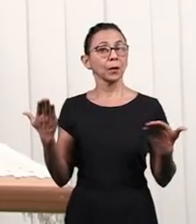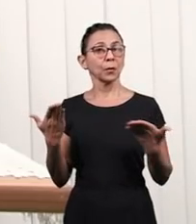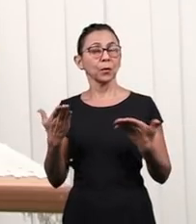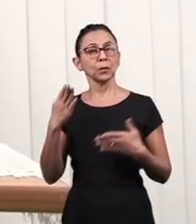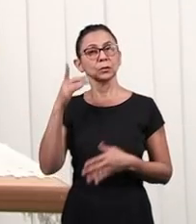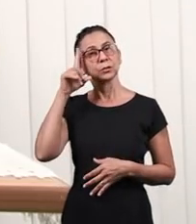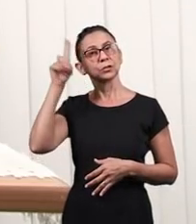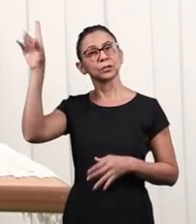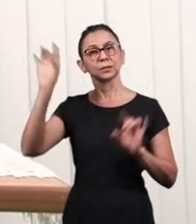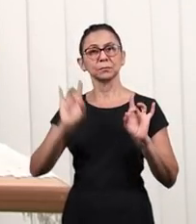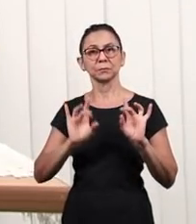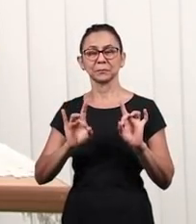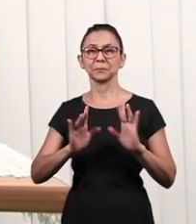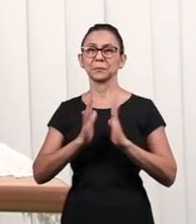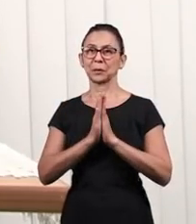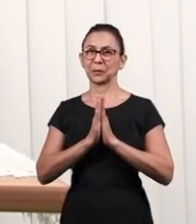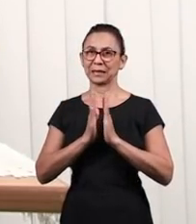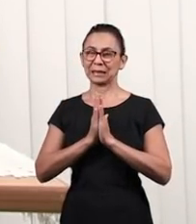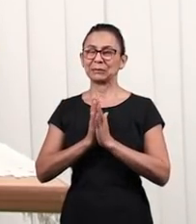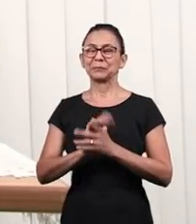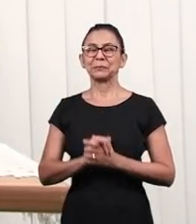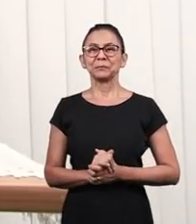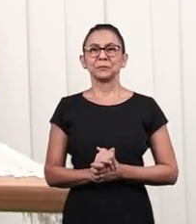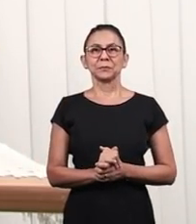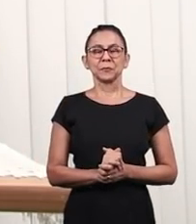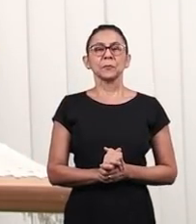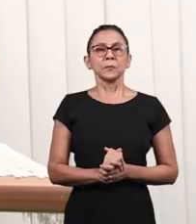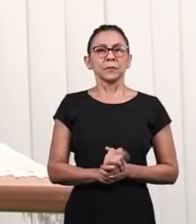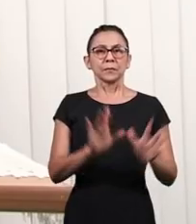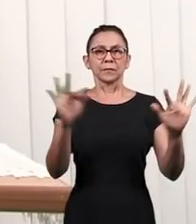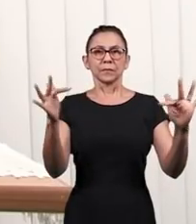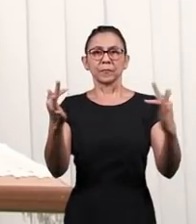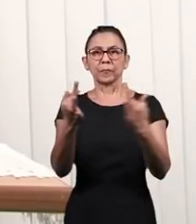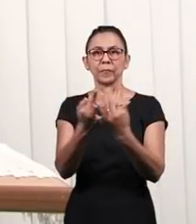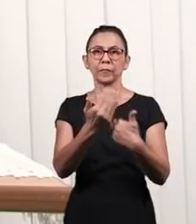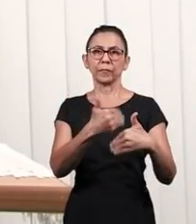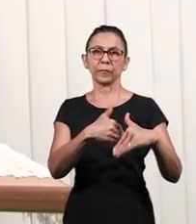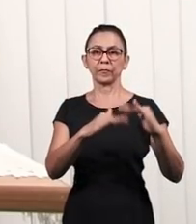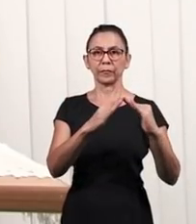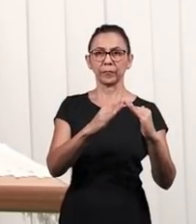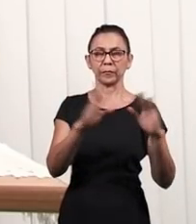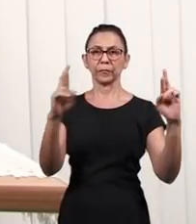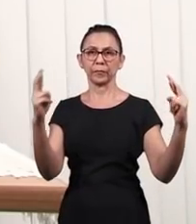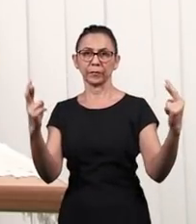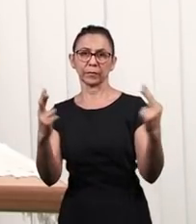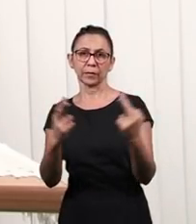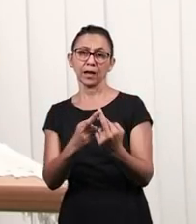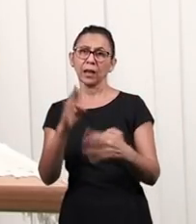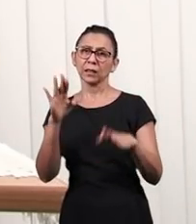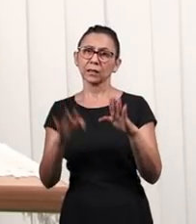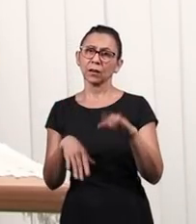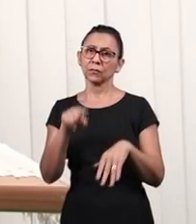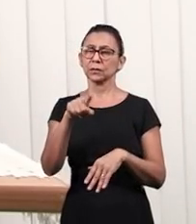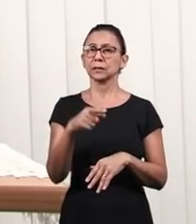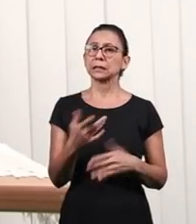especial de oración. Las familias están reunidas en sus hogares. Es posible que usted tal vez esté